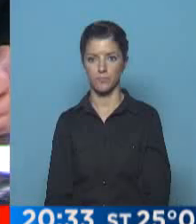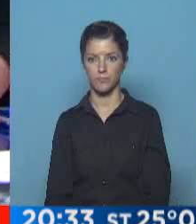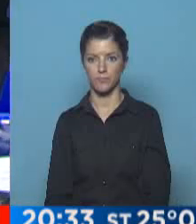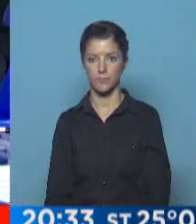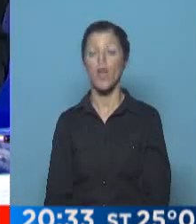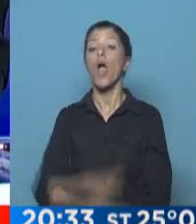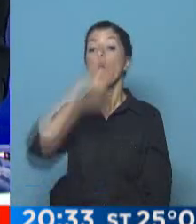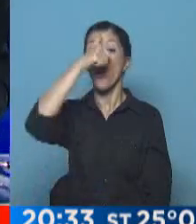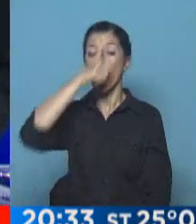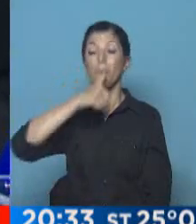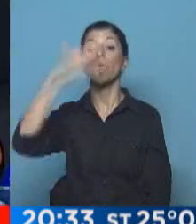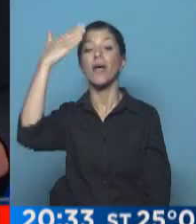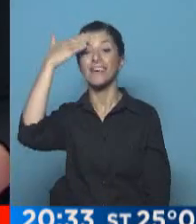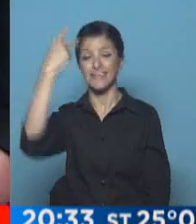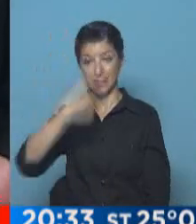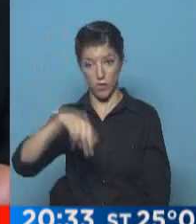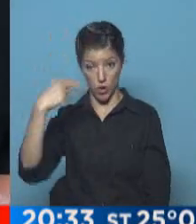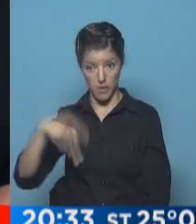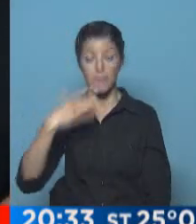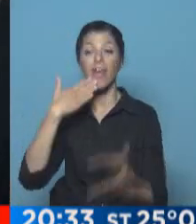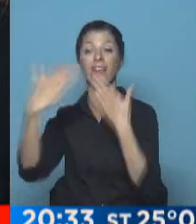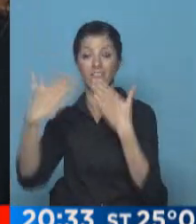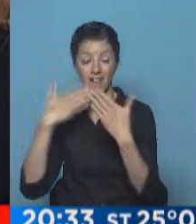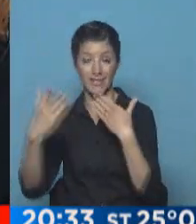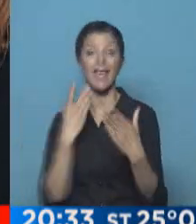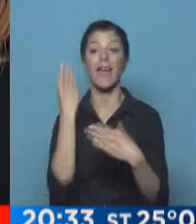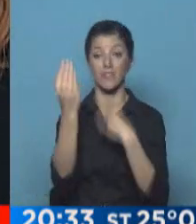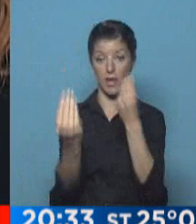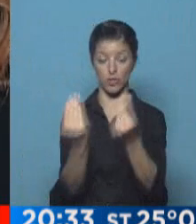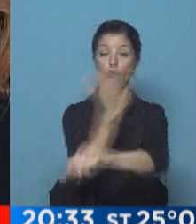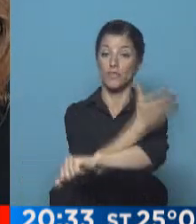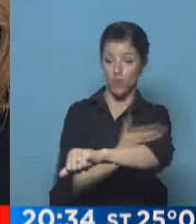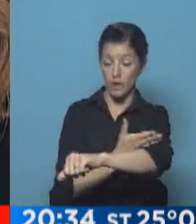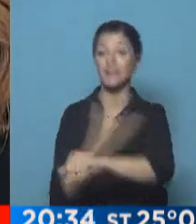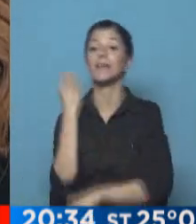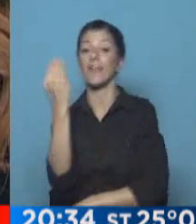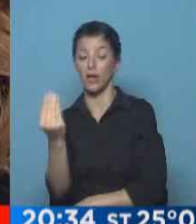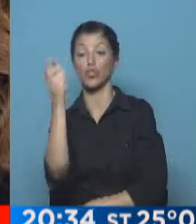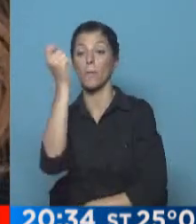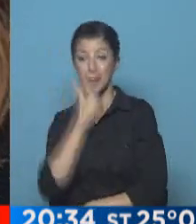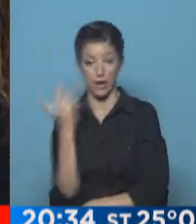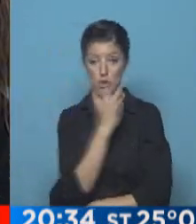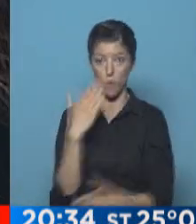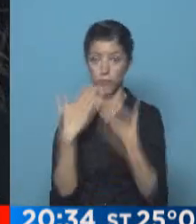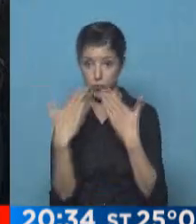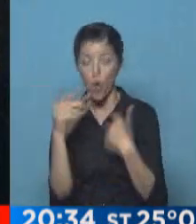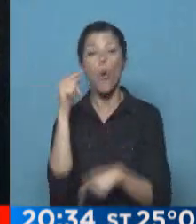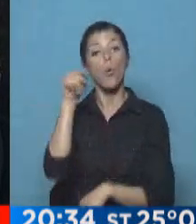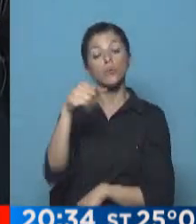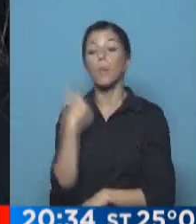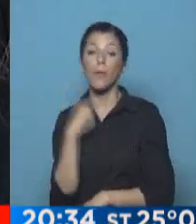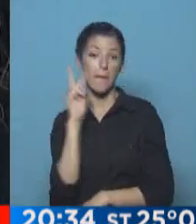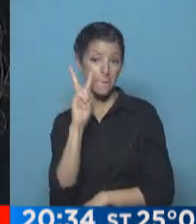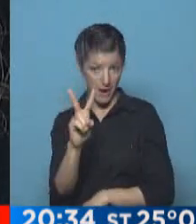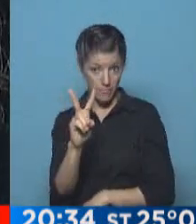El domingo 15 de noviembre habrá debate entre los candidatos Daniel Scioli y Mauricio Macri. Ustedes podrán optar por verlo